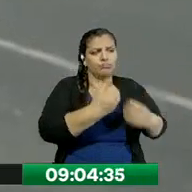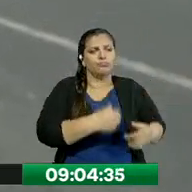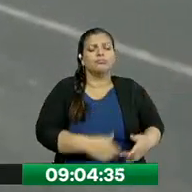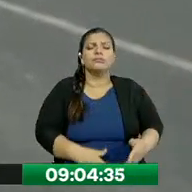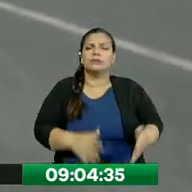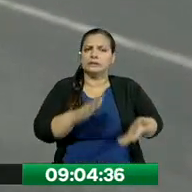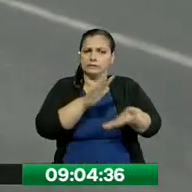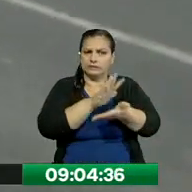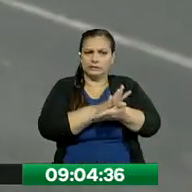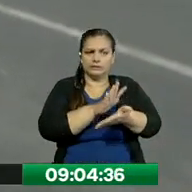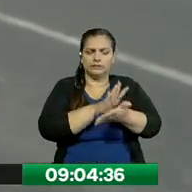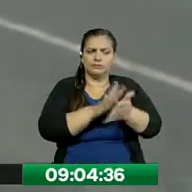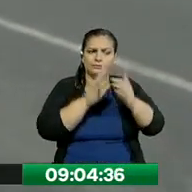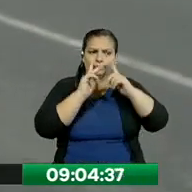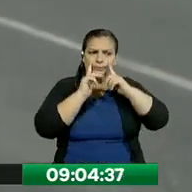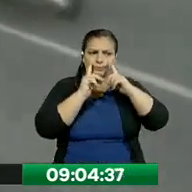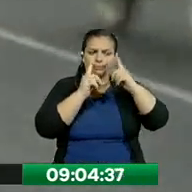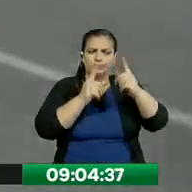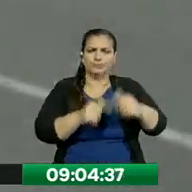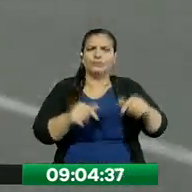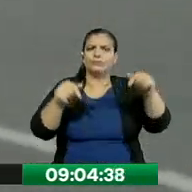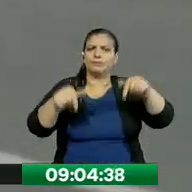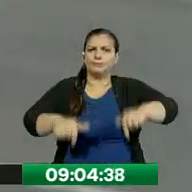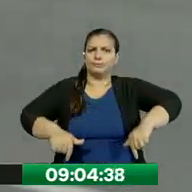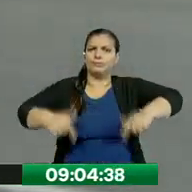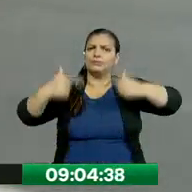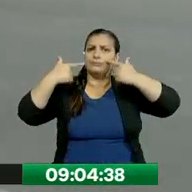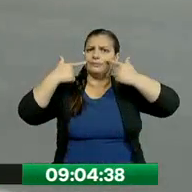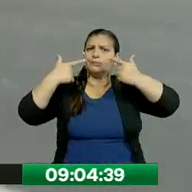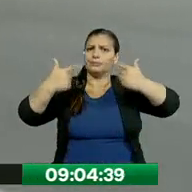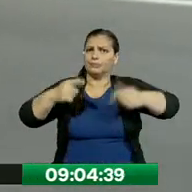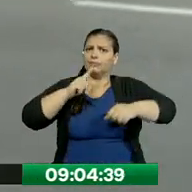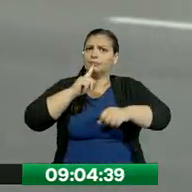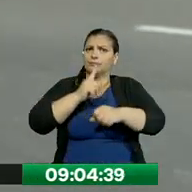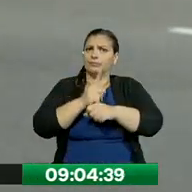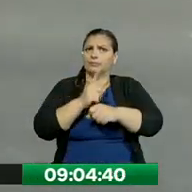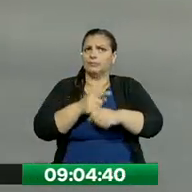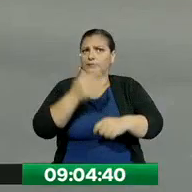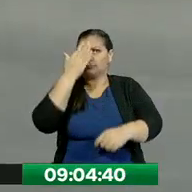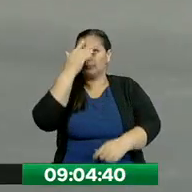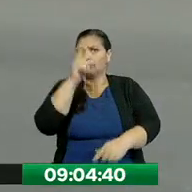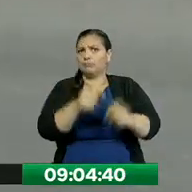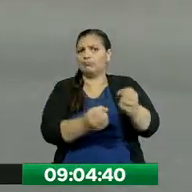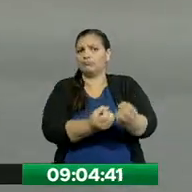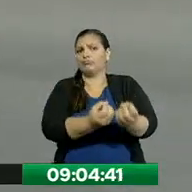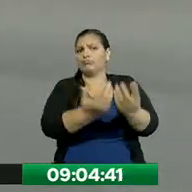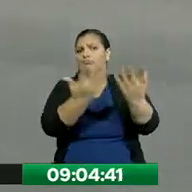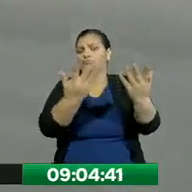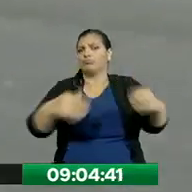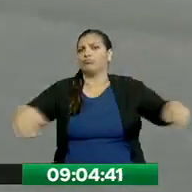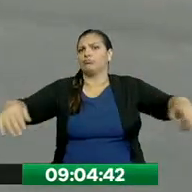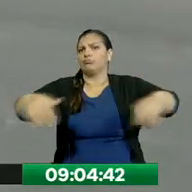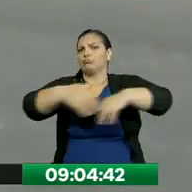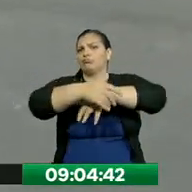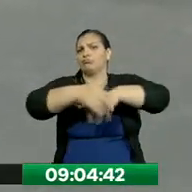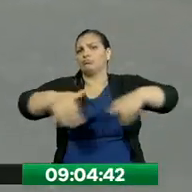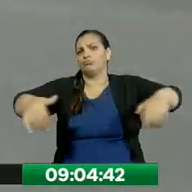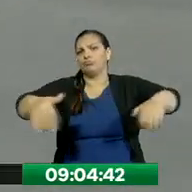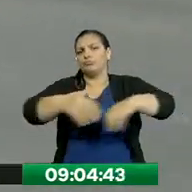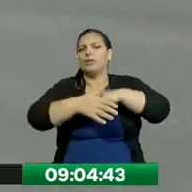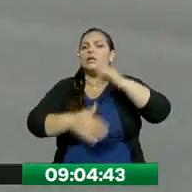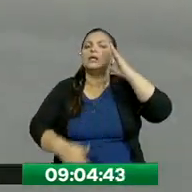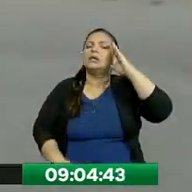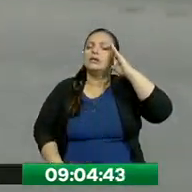del peatón especialmente, porque es una área en crecimiento poblacional. Y como está en crecimiento poblacional, van